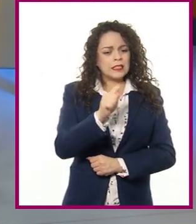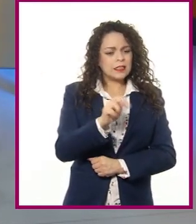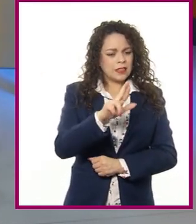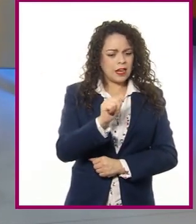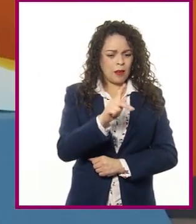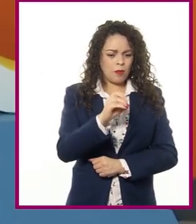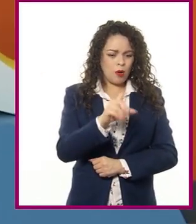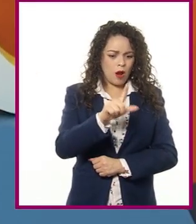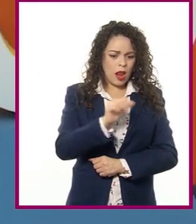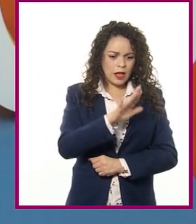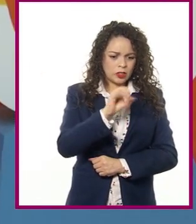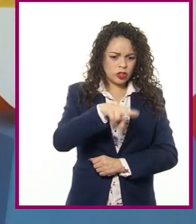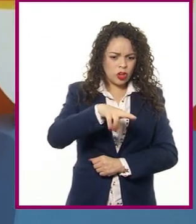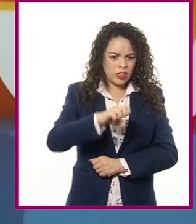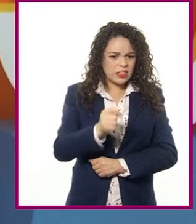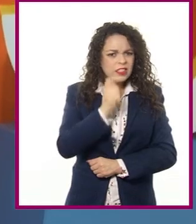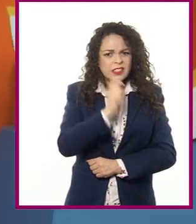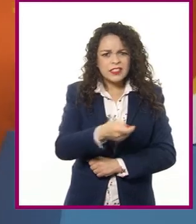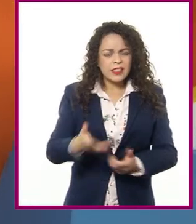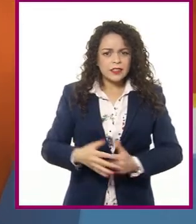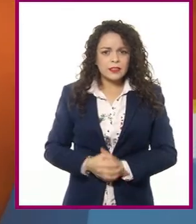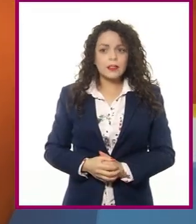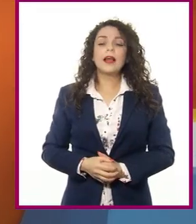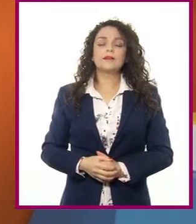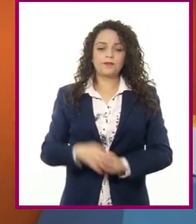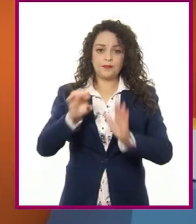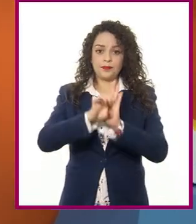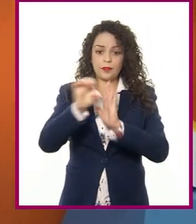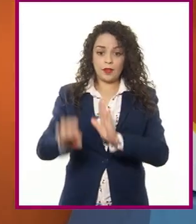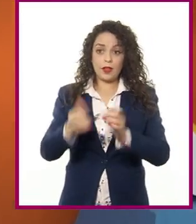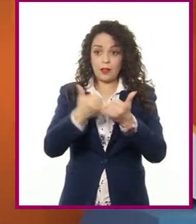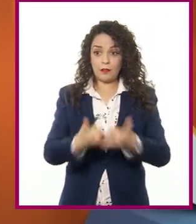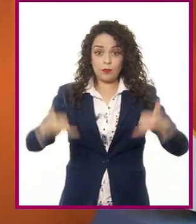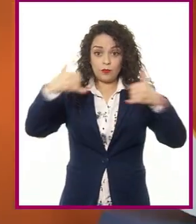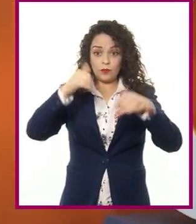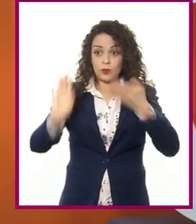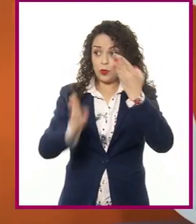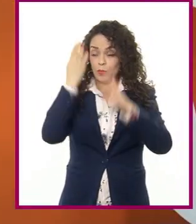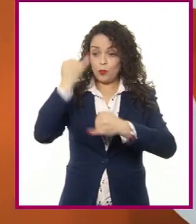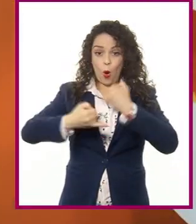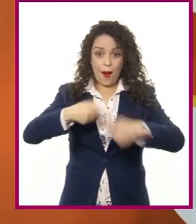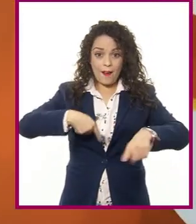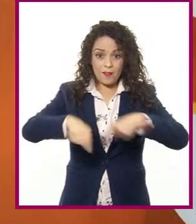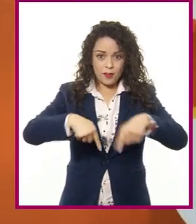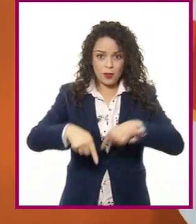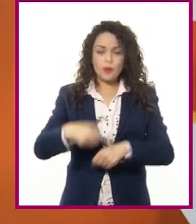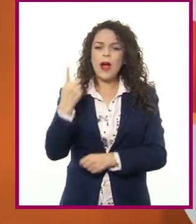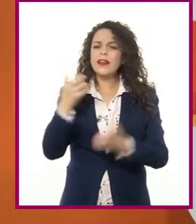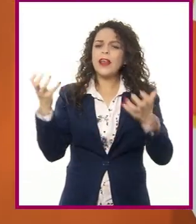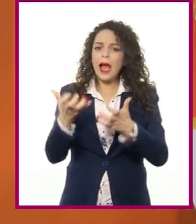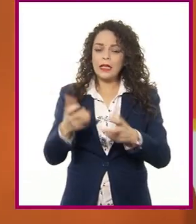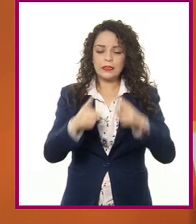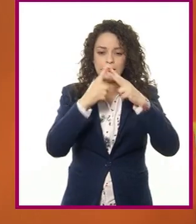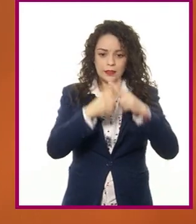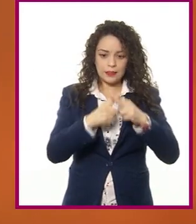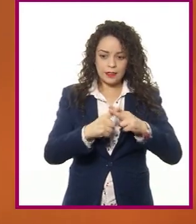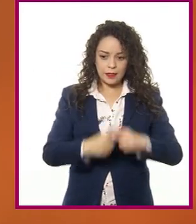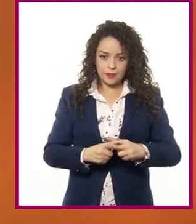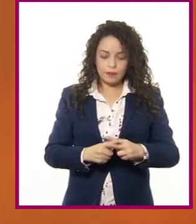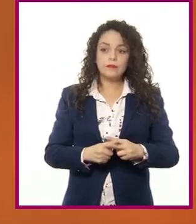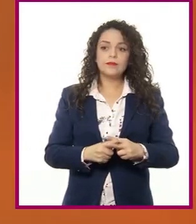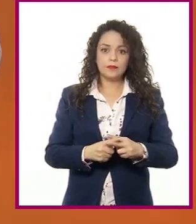extrapolaciones? Como en el ejemplo de la Copa Mundial de Fútbol, lo que se hizo fue calcular el valor de una variable